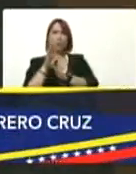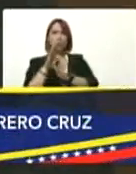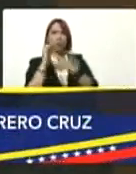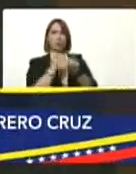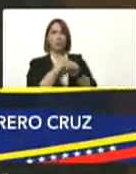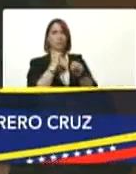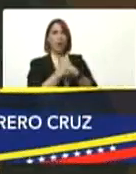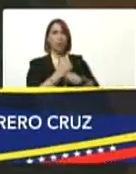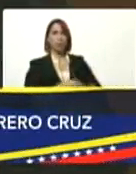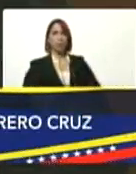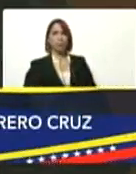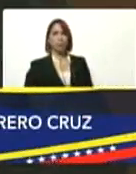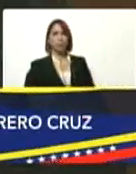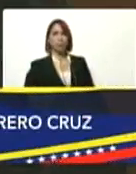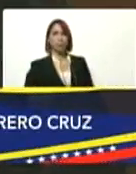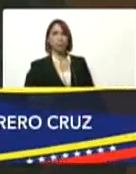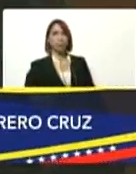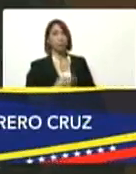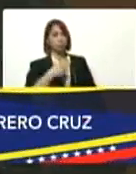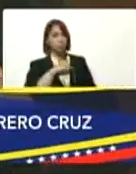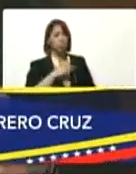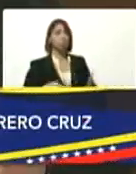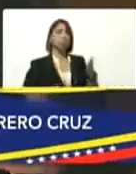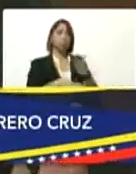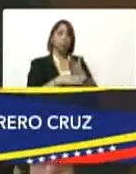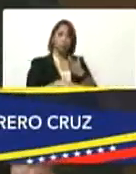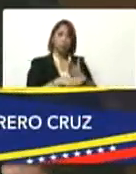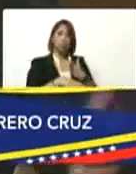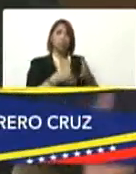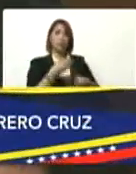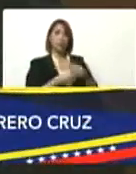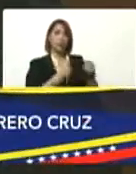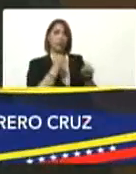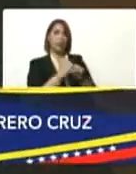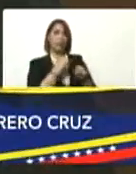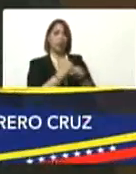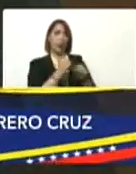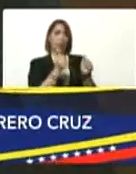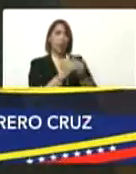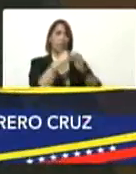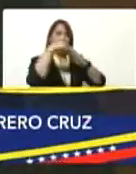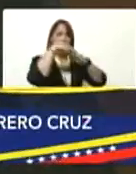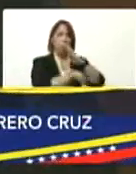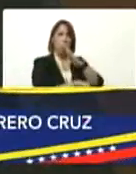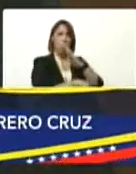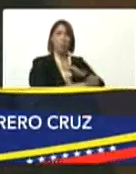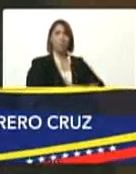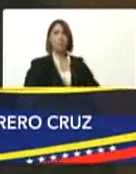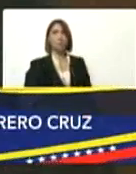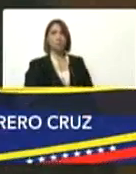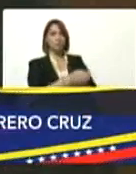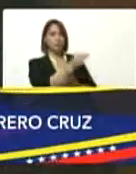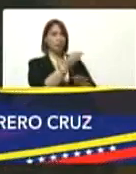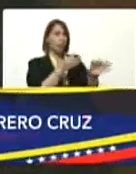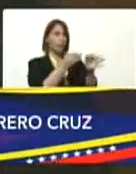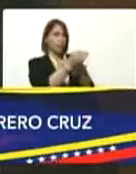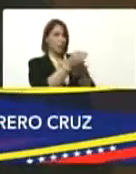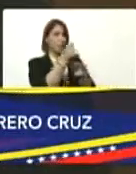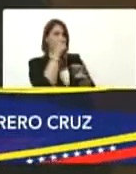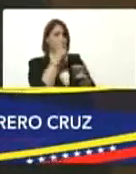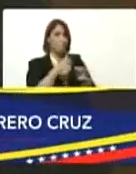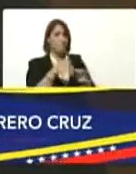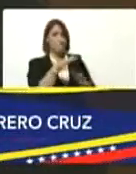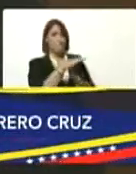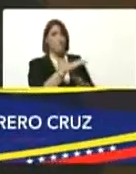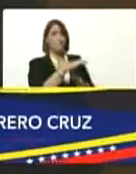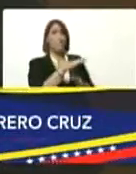trabajo. Y nosotros vamos a realizar este trabajo con esa profundidad que explicaba el presidente Maduro, pero